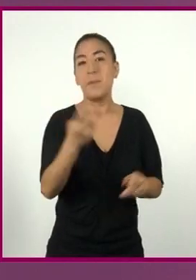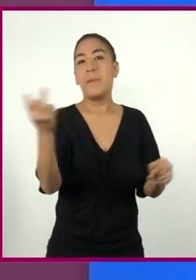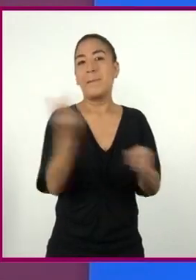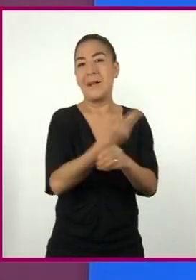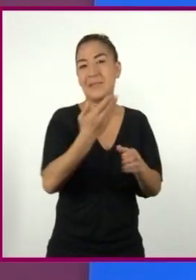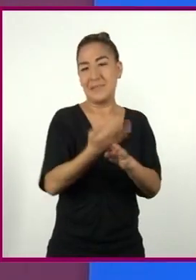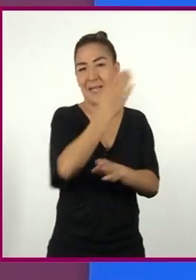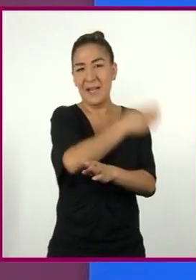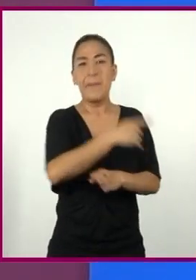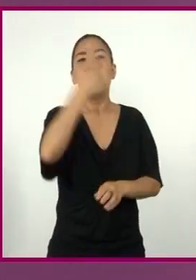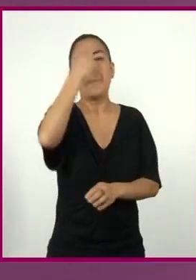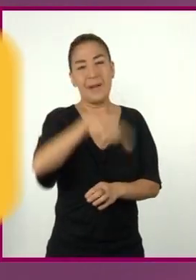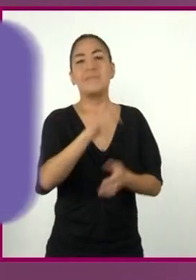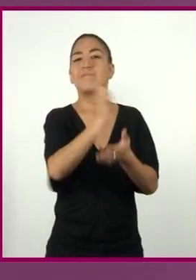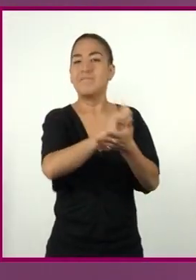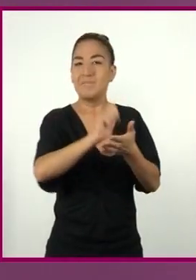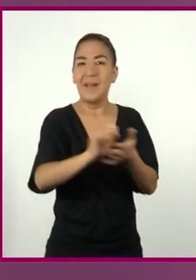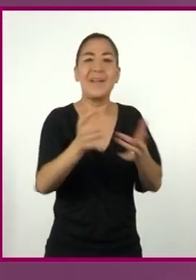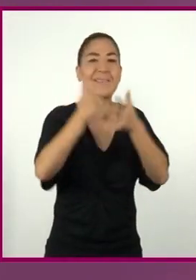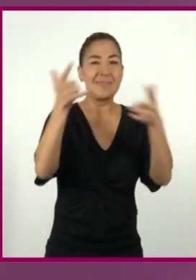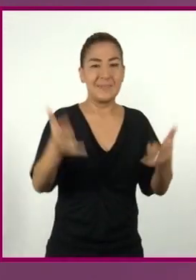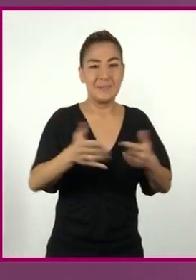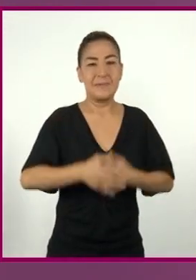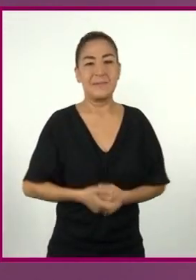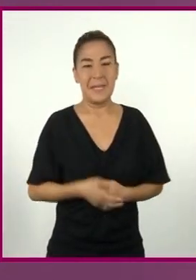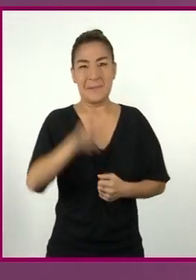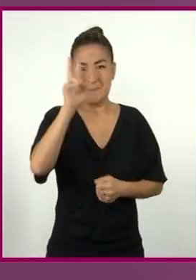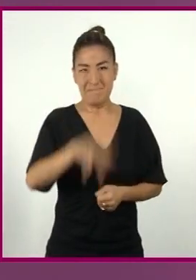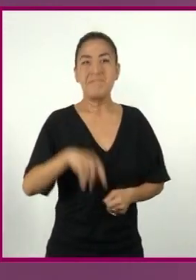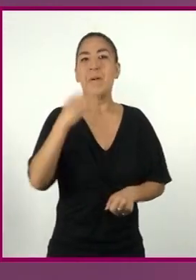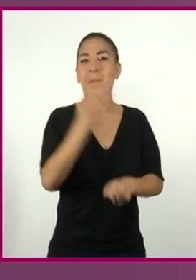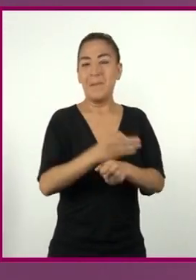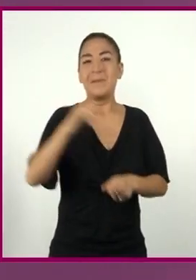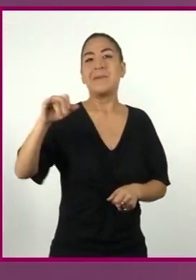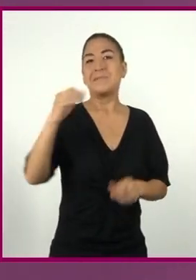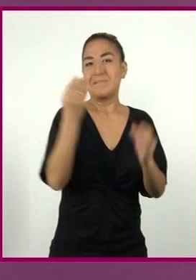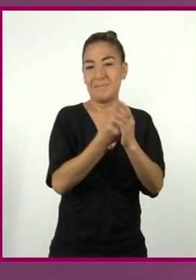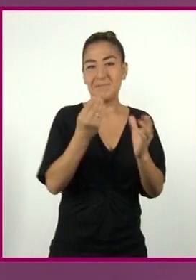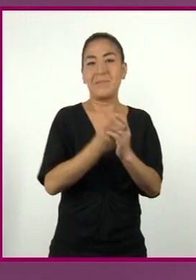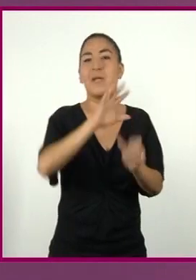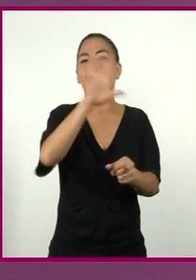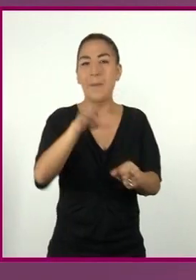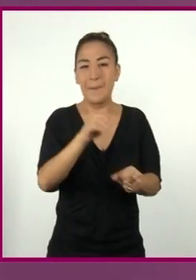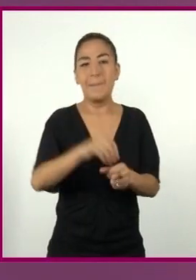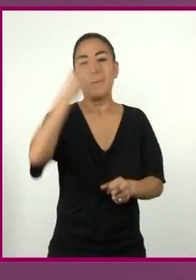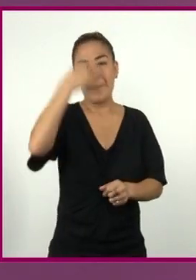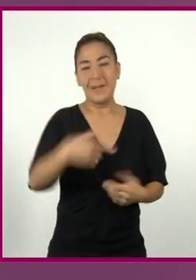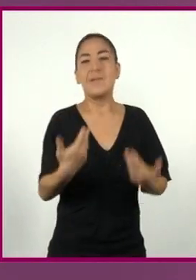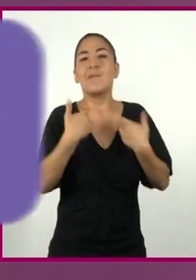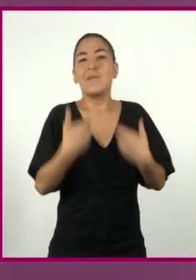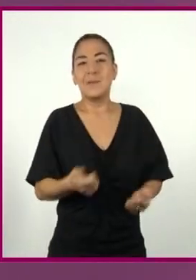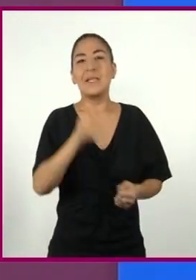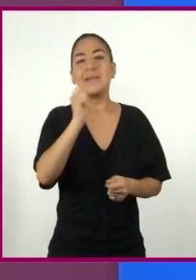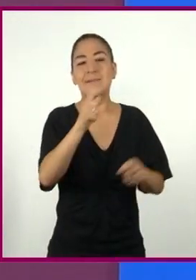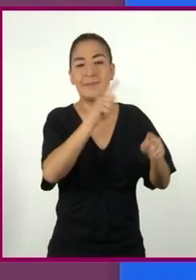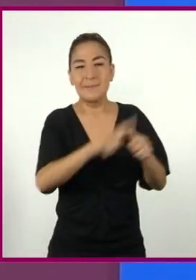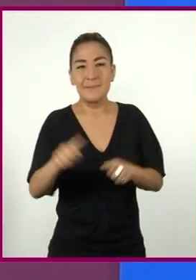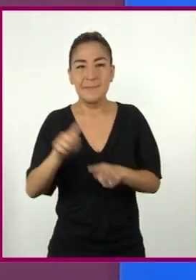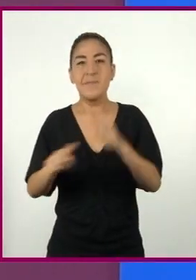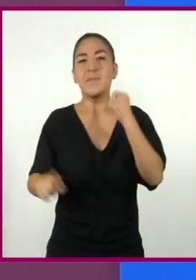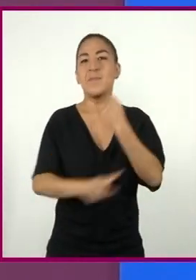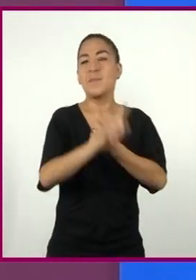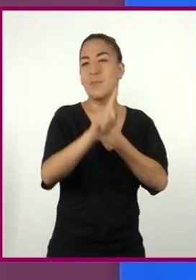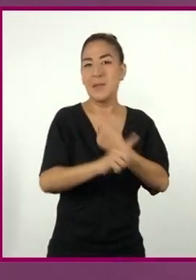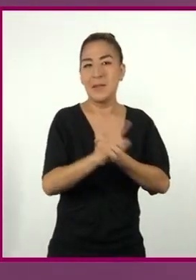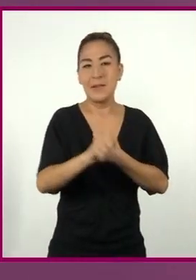para narrar sucesos. Una sesión muy completa, profesora, pues nos permite comprender contextos,